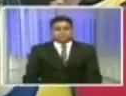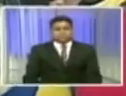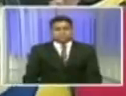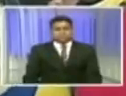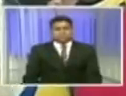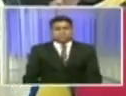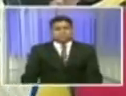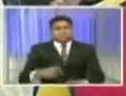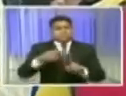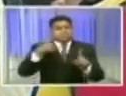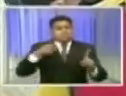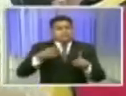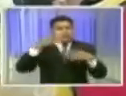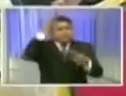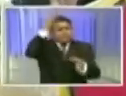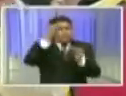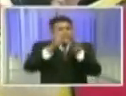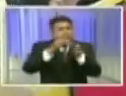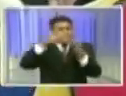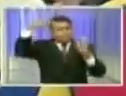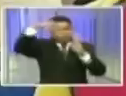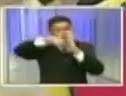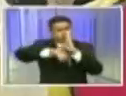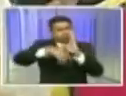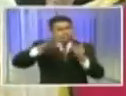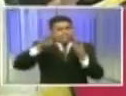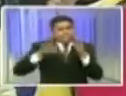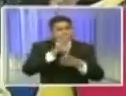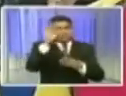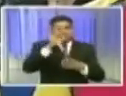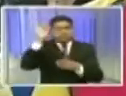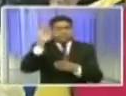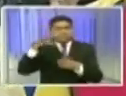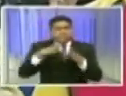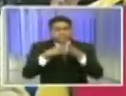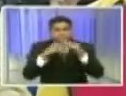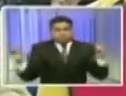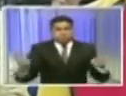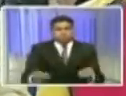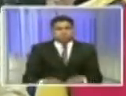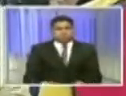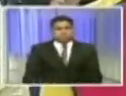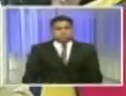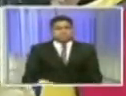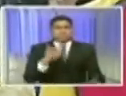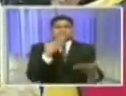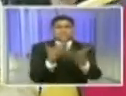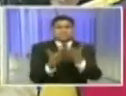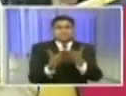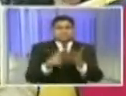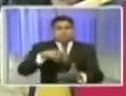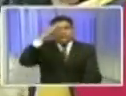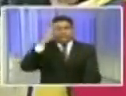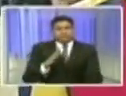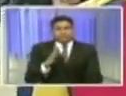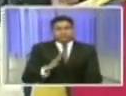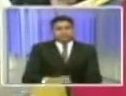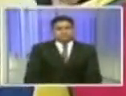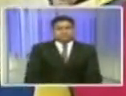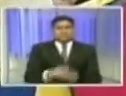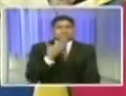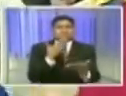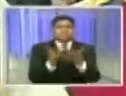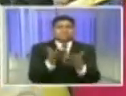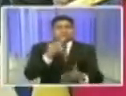desde la fe profunda, desde la espiritualidad profunda de todos, que le pidamos a Dios, que le